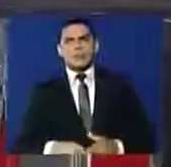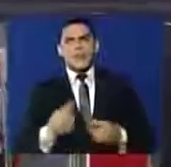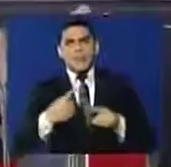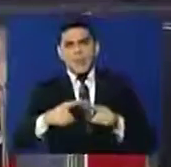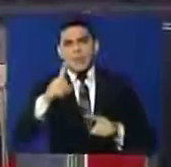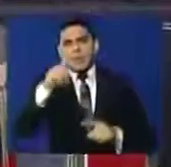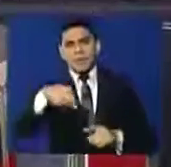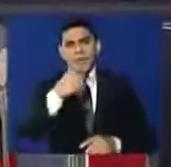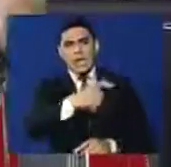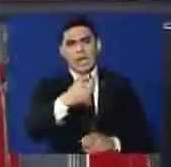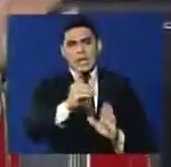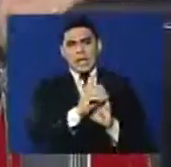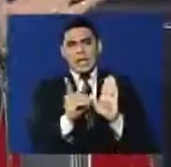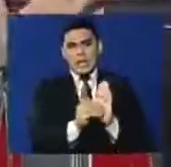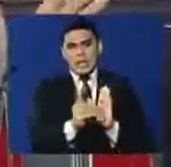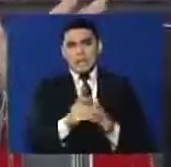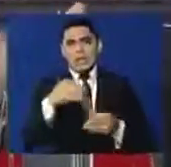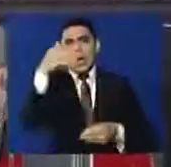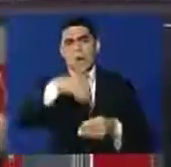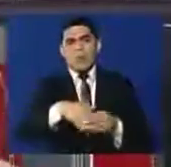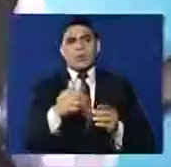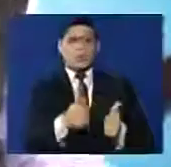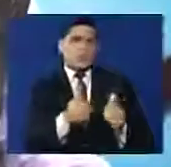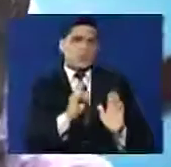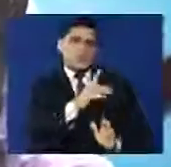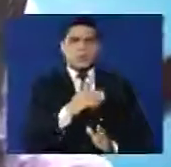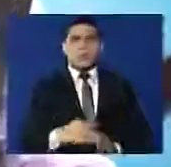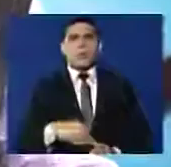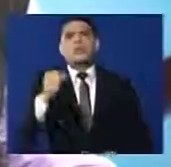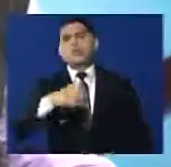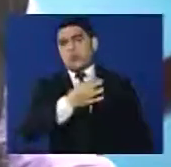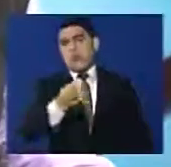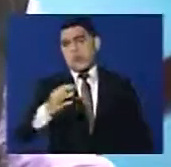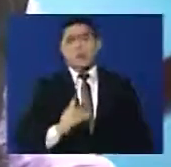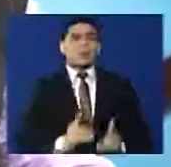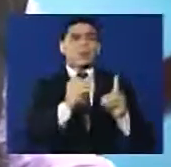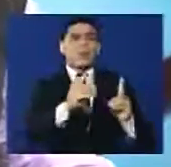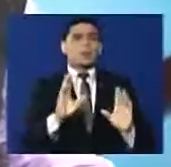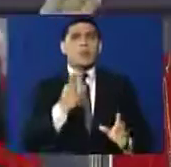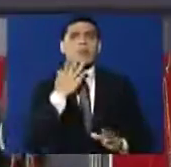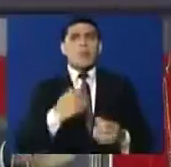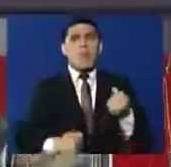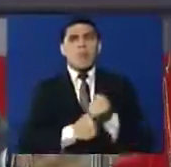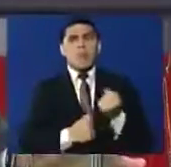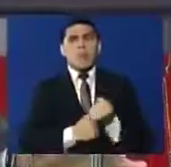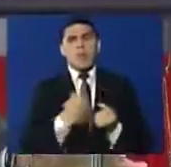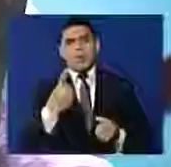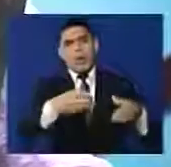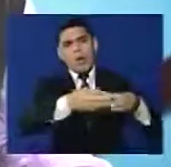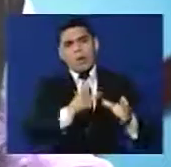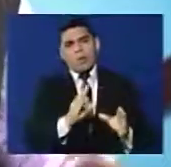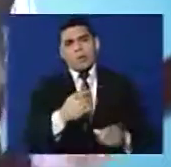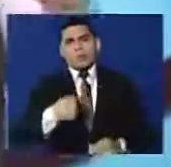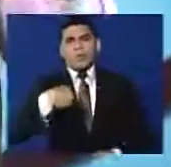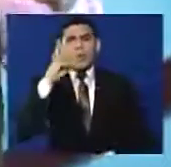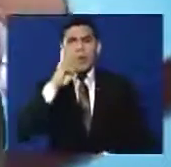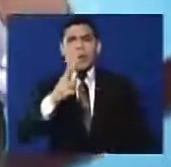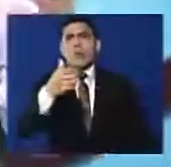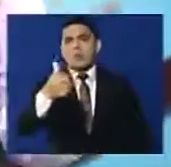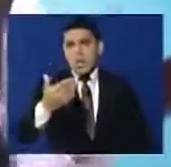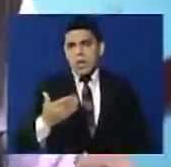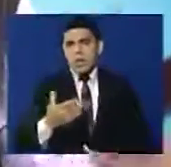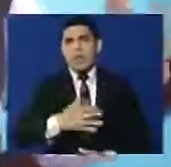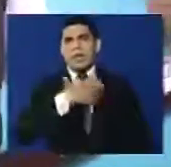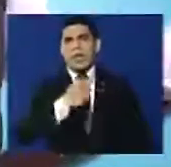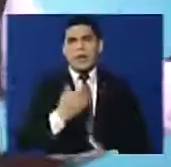tiene derecho, Rolando, a votar por quien quiera. Ah, pero perfecto. Ah, y votaron por una tendencia. No, me parece estupendamente. Y, claro.